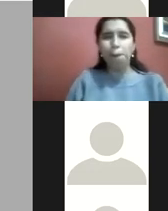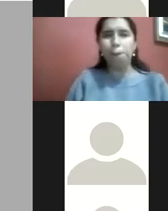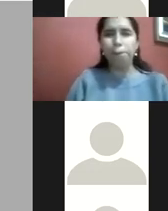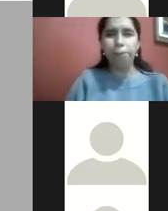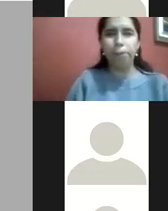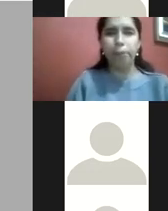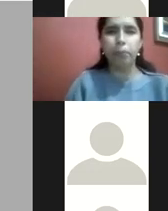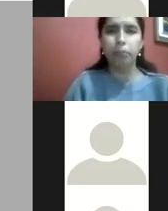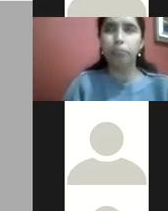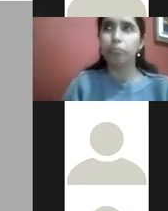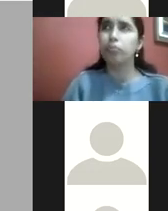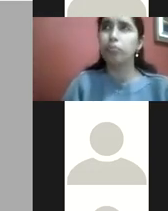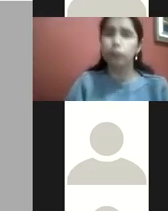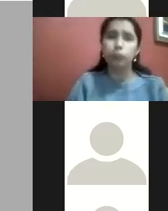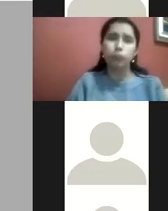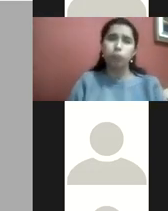Permítanme.